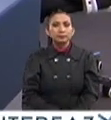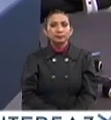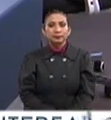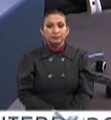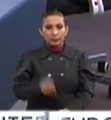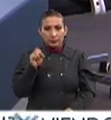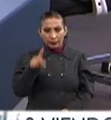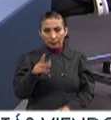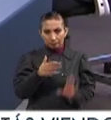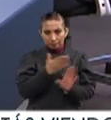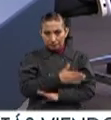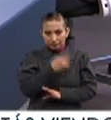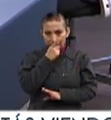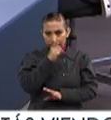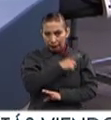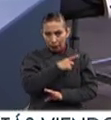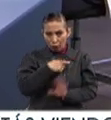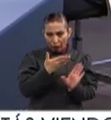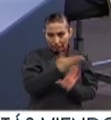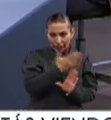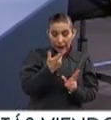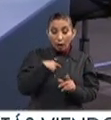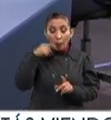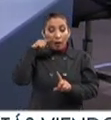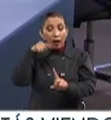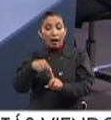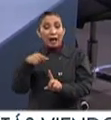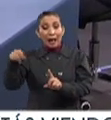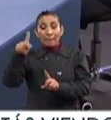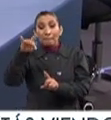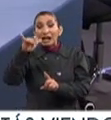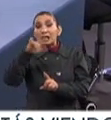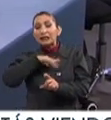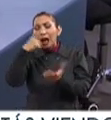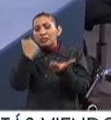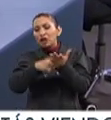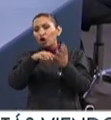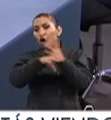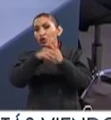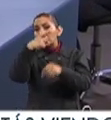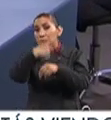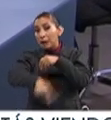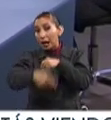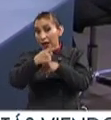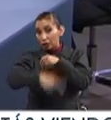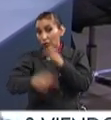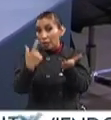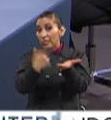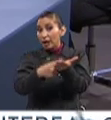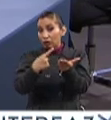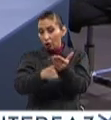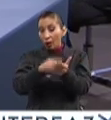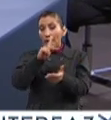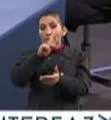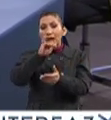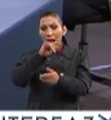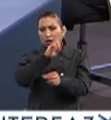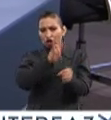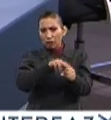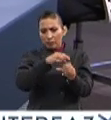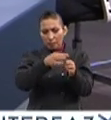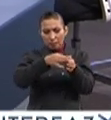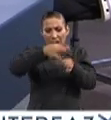Ok, antes de decir qué debemos hacer, debemos de marcar que en las pilas hay componentes peligrosos en su interior. La pila como